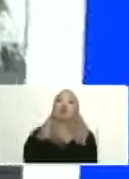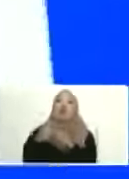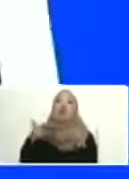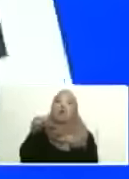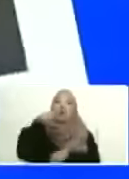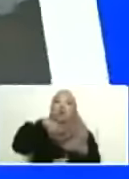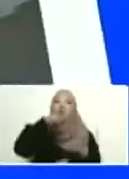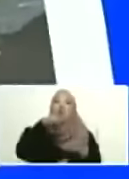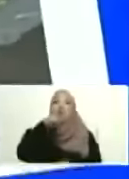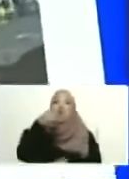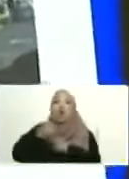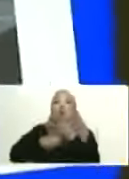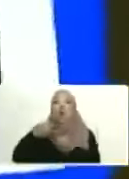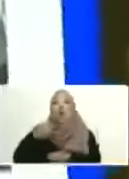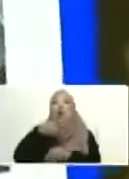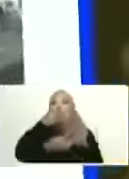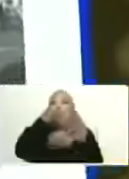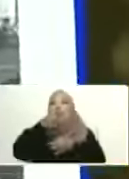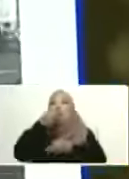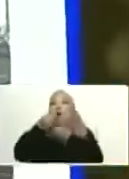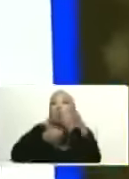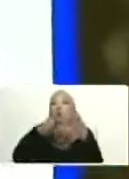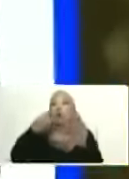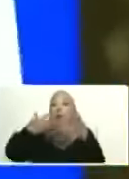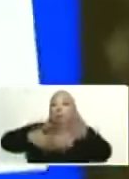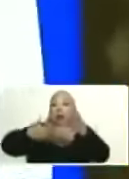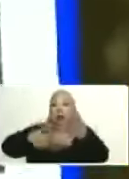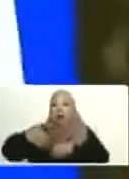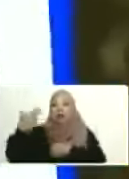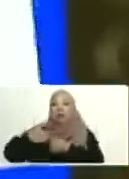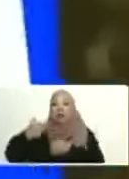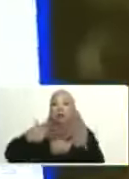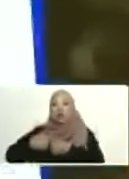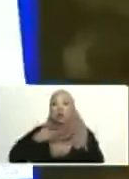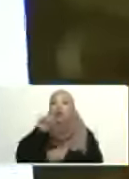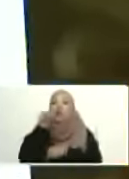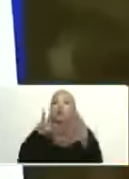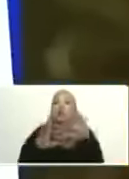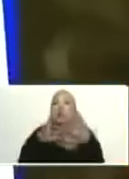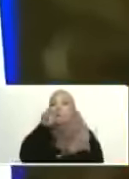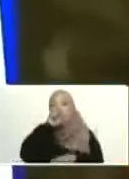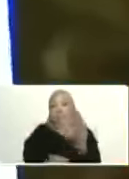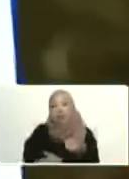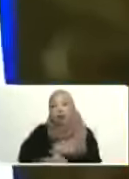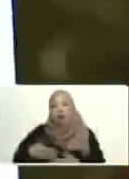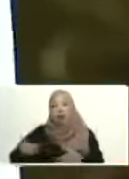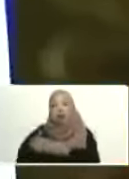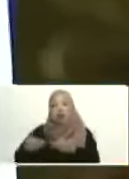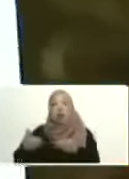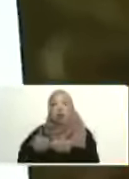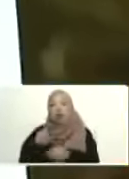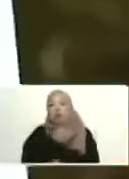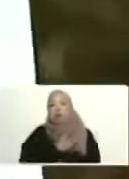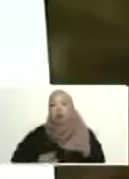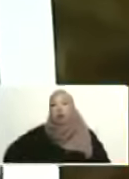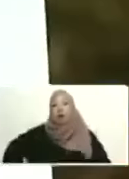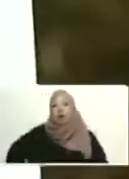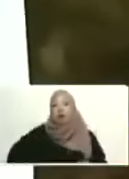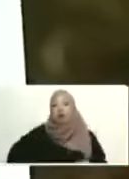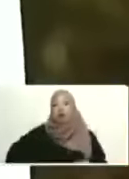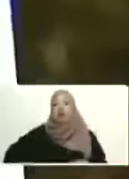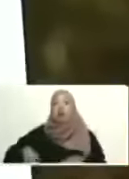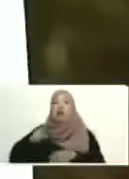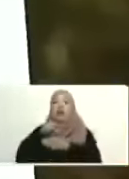Aquí confiesa que la ExxonMobil le dio 18 millones de dólares al presidente David